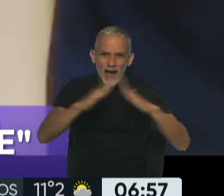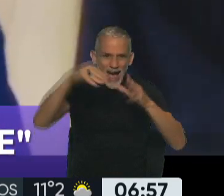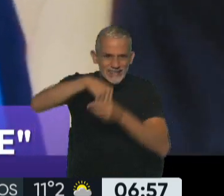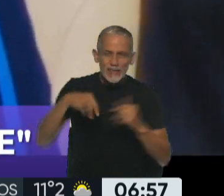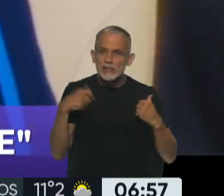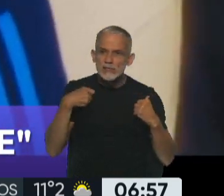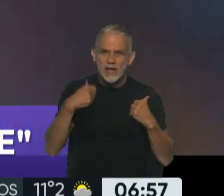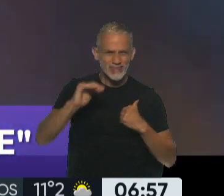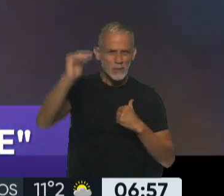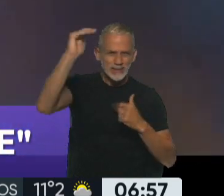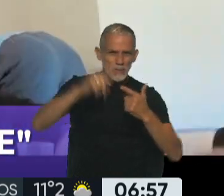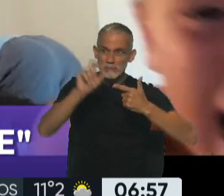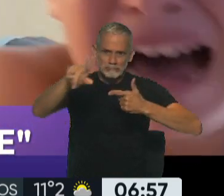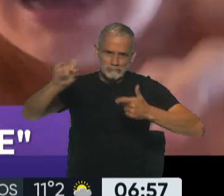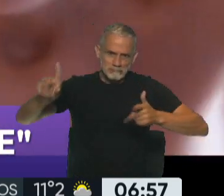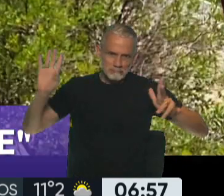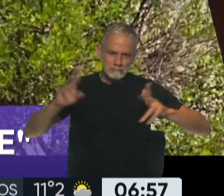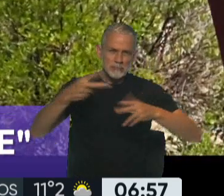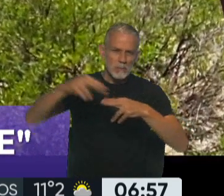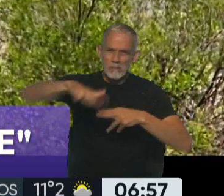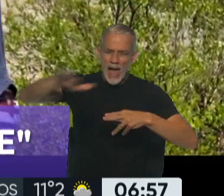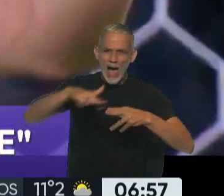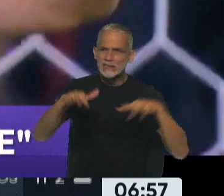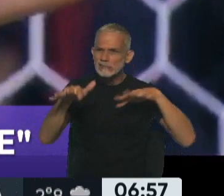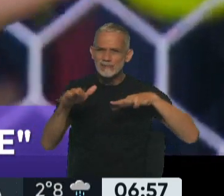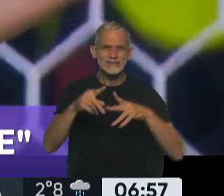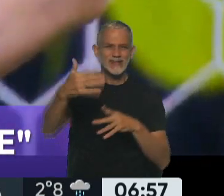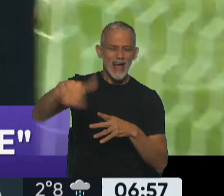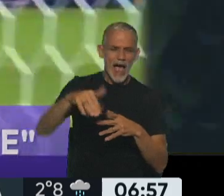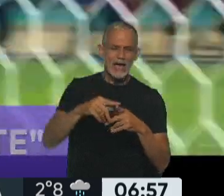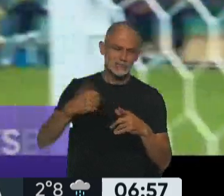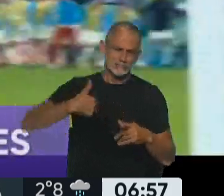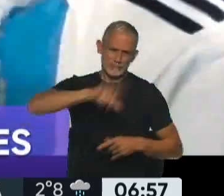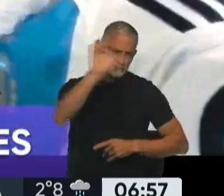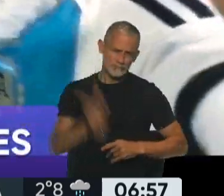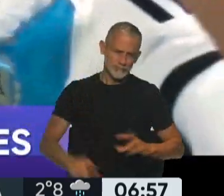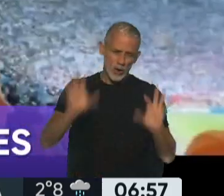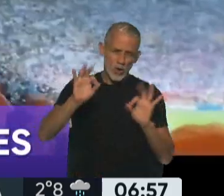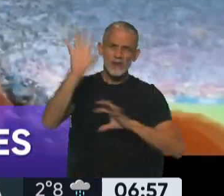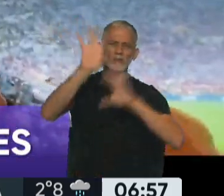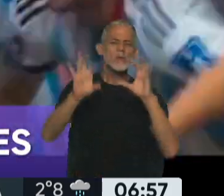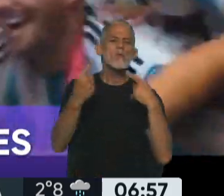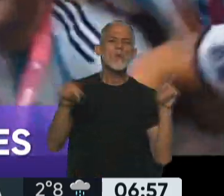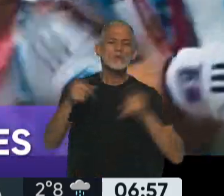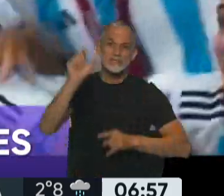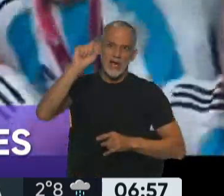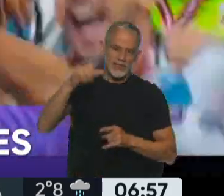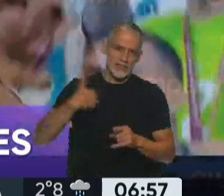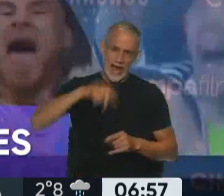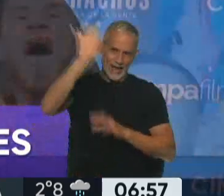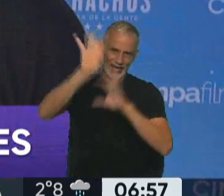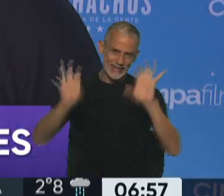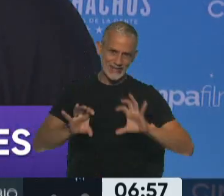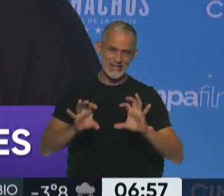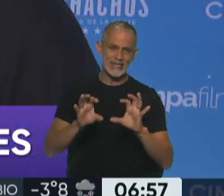en departamentos, en plazas, en calles, muy federal además, porque tiene música muy federal, tiene imágenes de